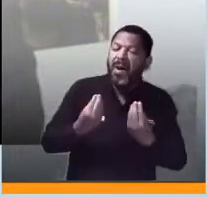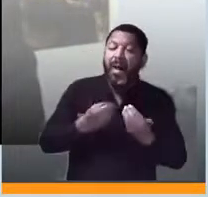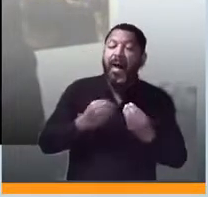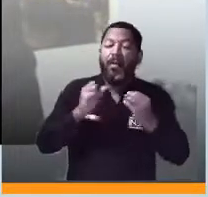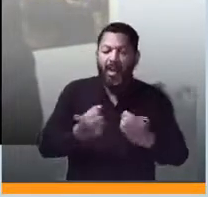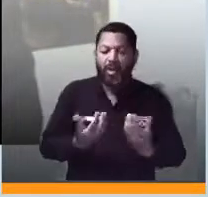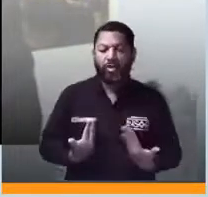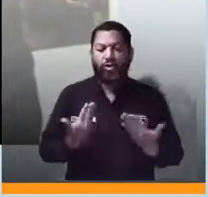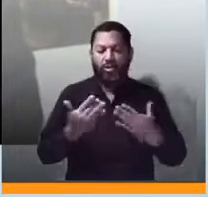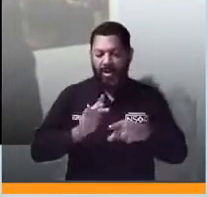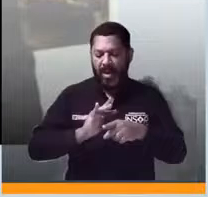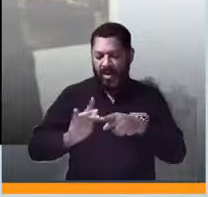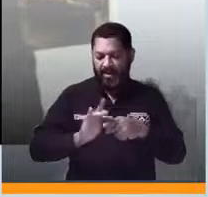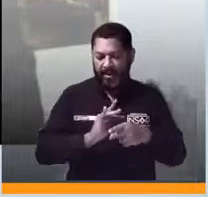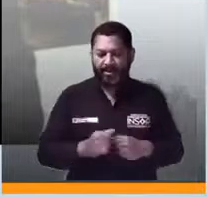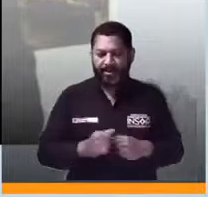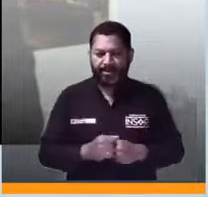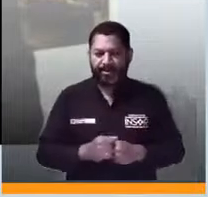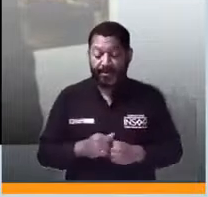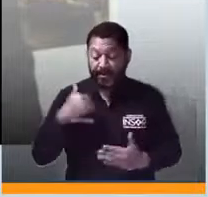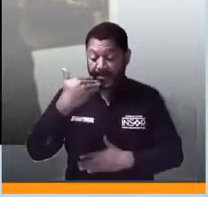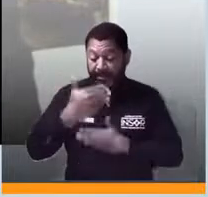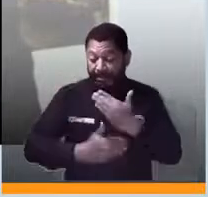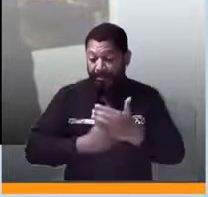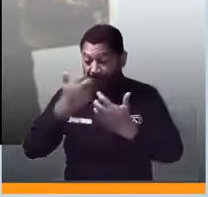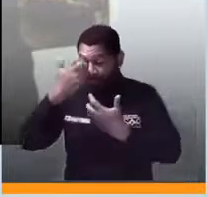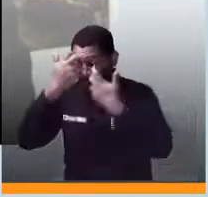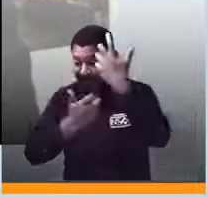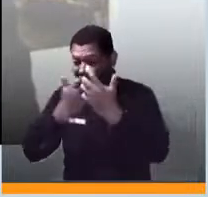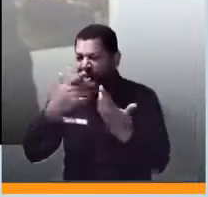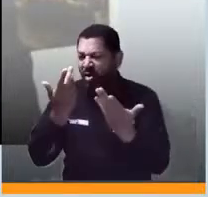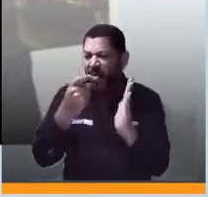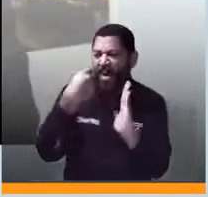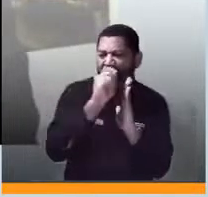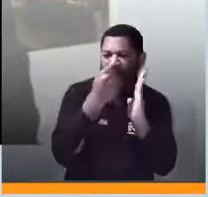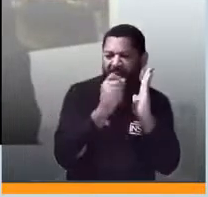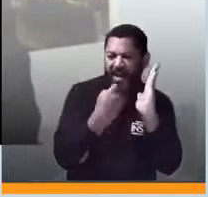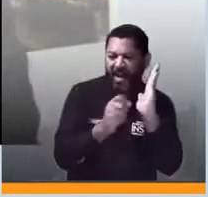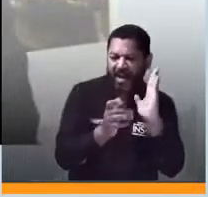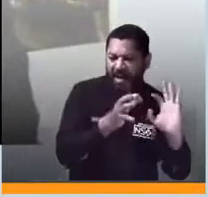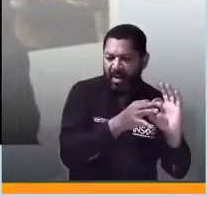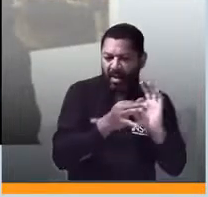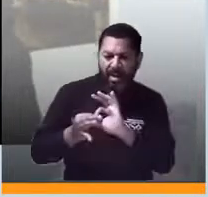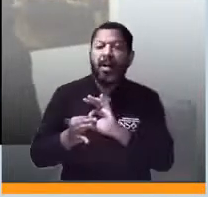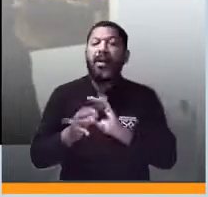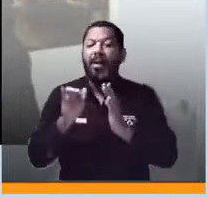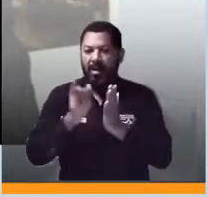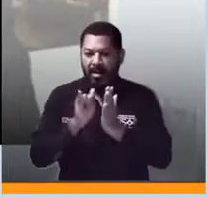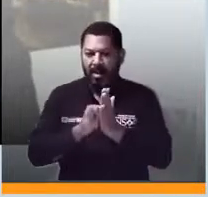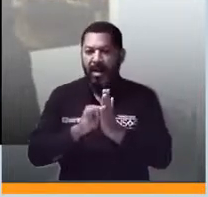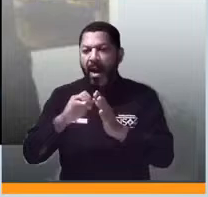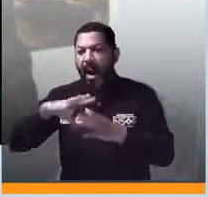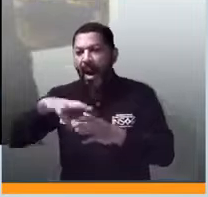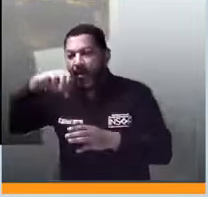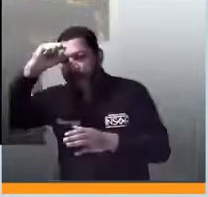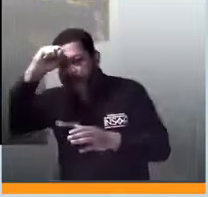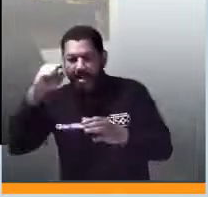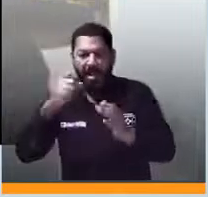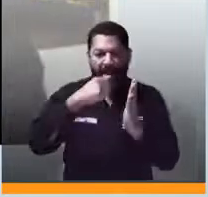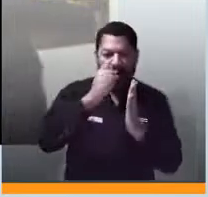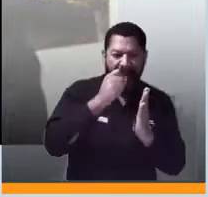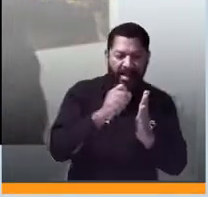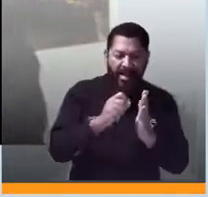la evaluación y la calificación estén de la mano como herramientas del aprendizaje y no